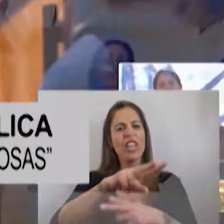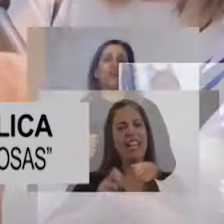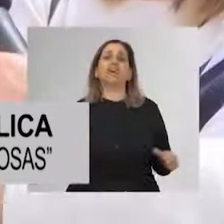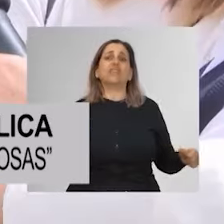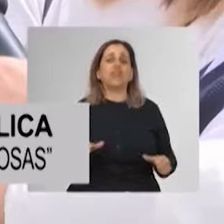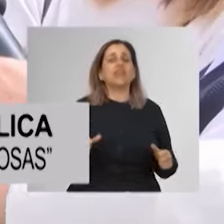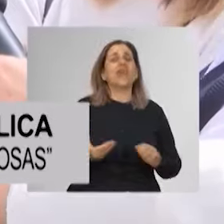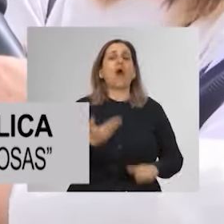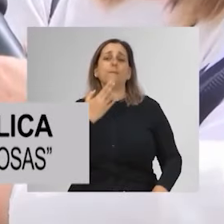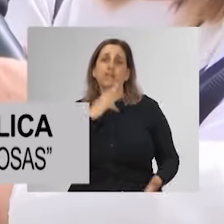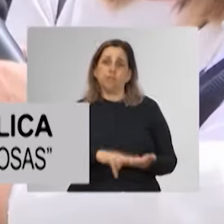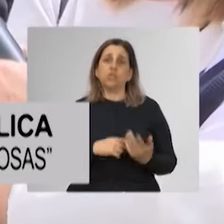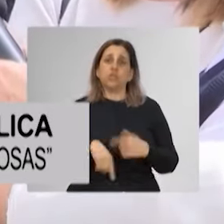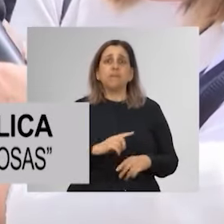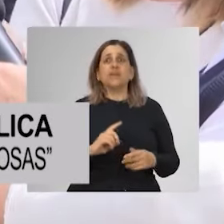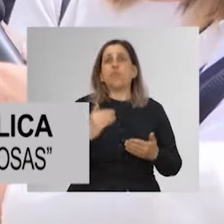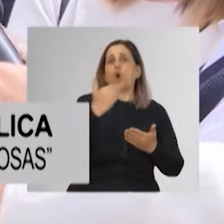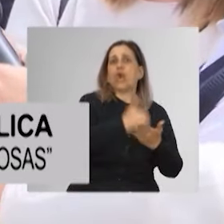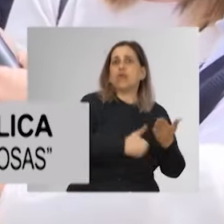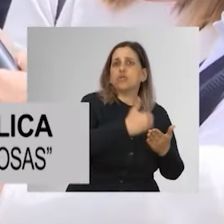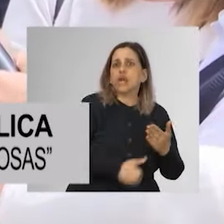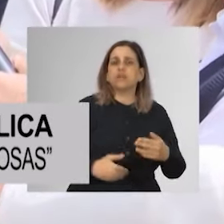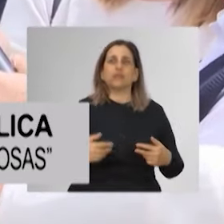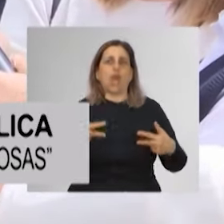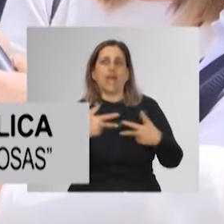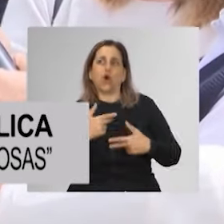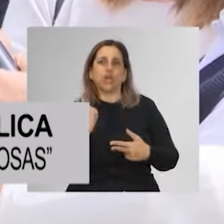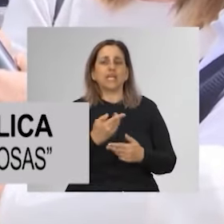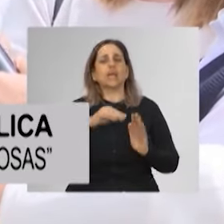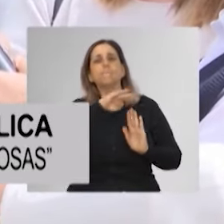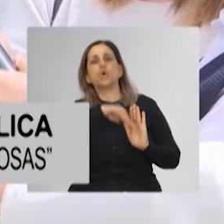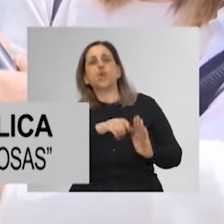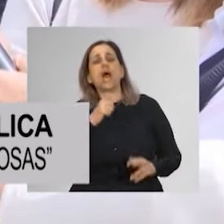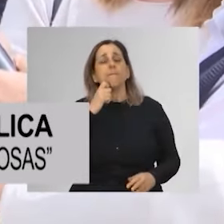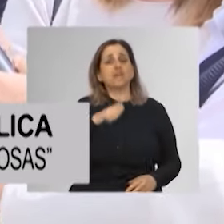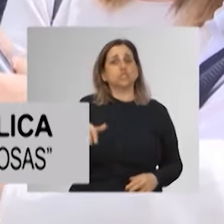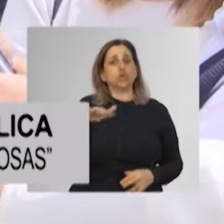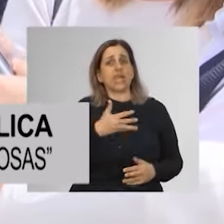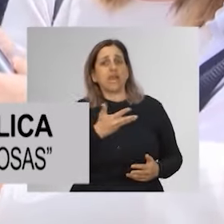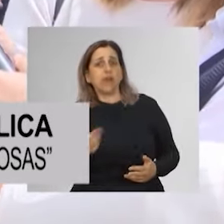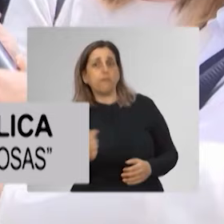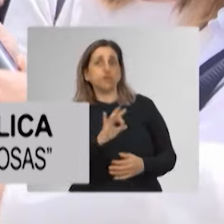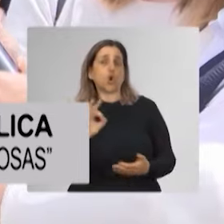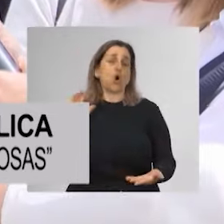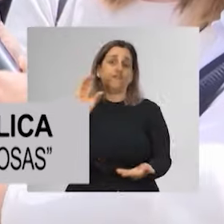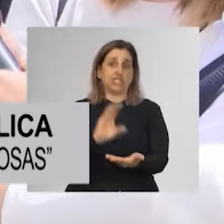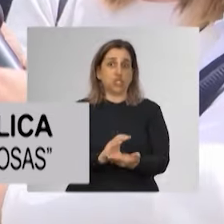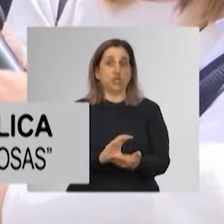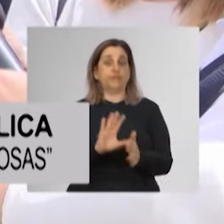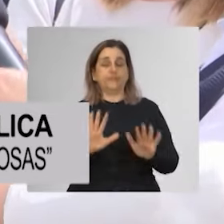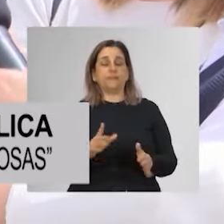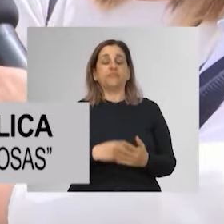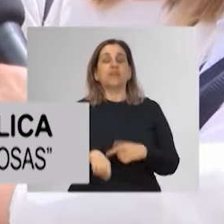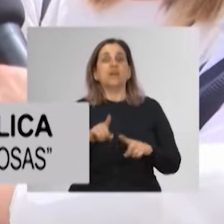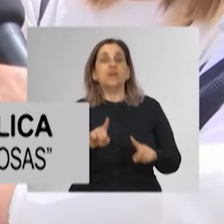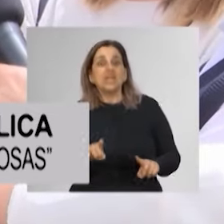tiempo se puede llegar a tener que recortar programas. ¿Qué programas? Programas sociales o inversiones. Y si eso fuera, eso ni